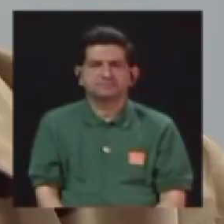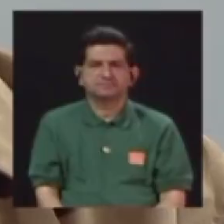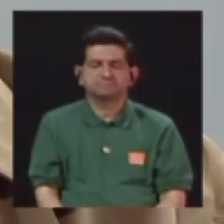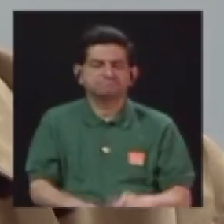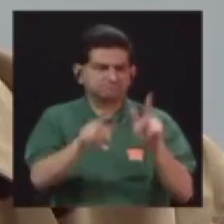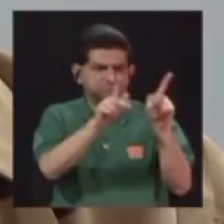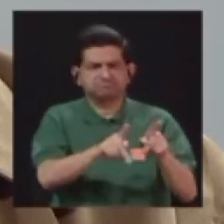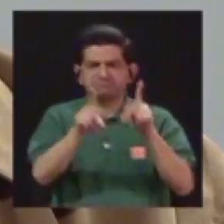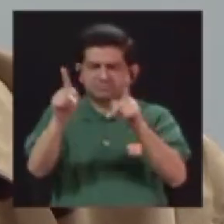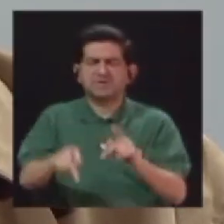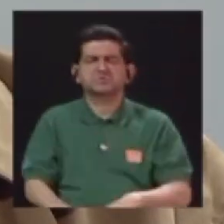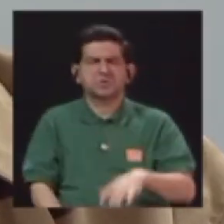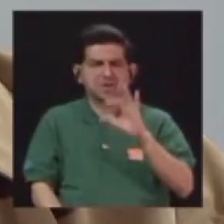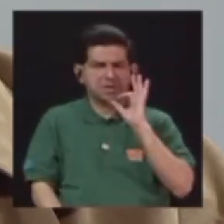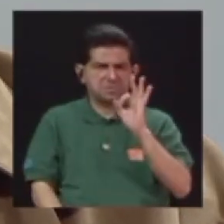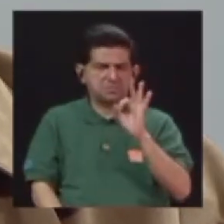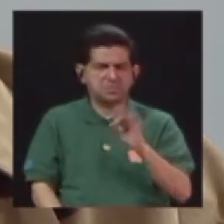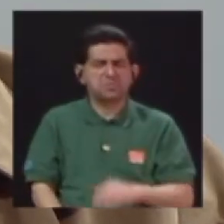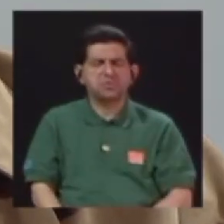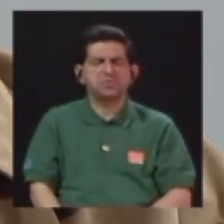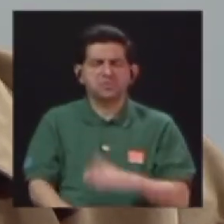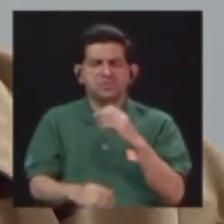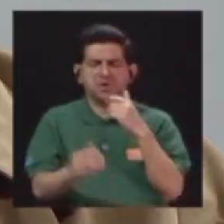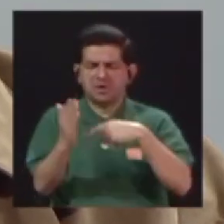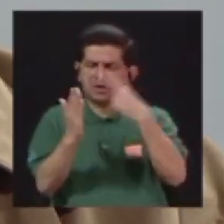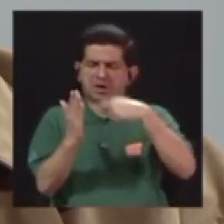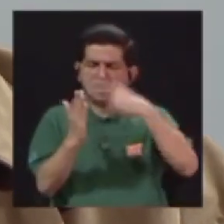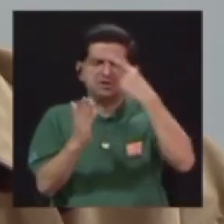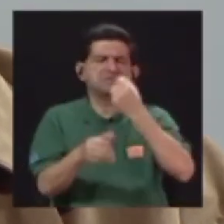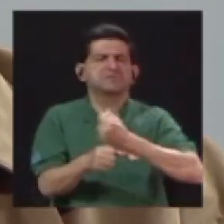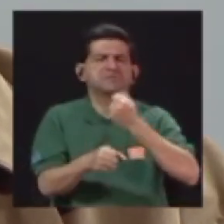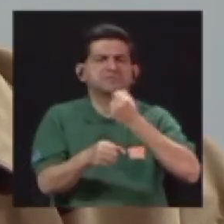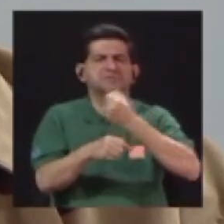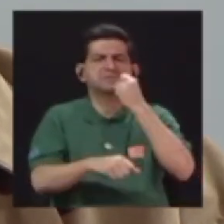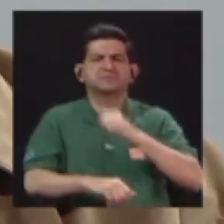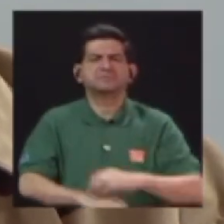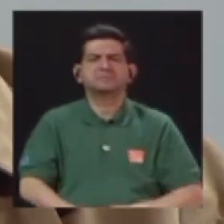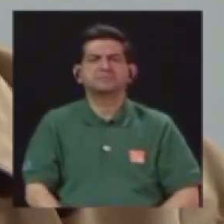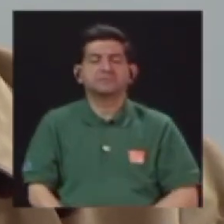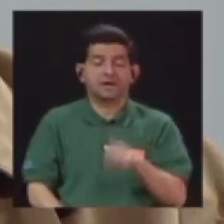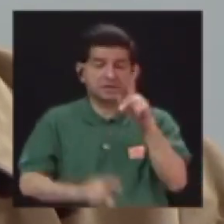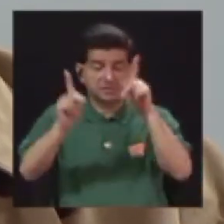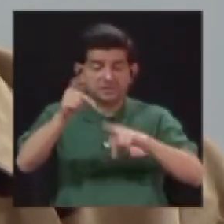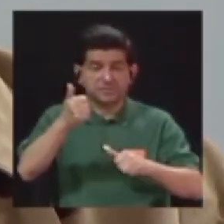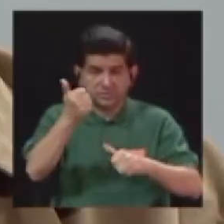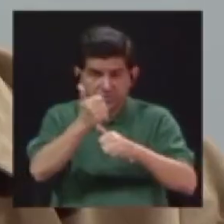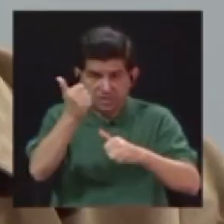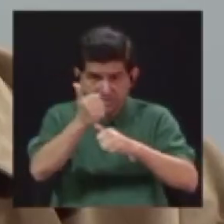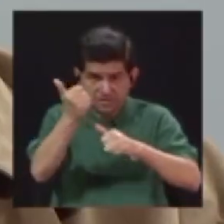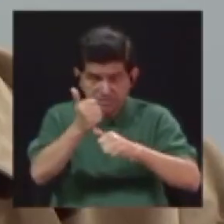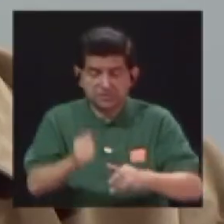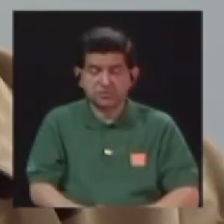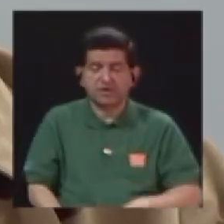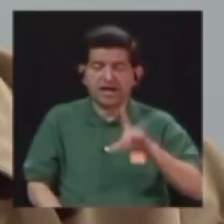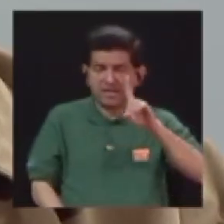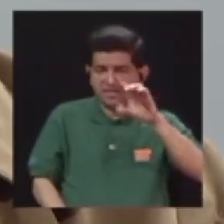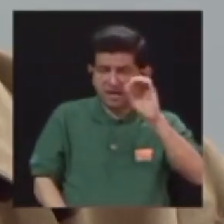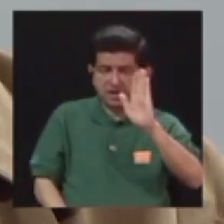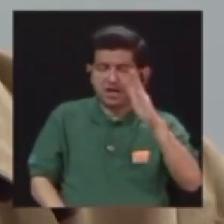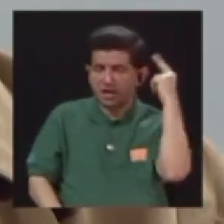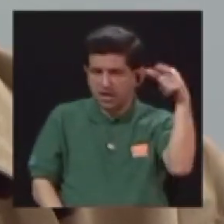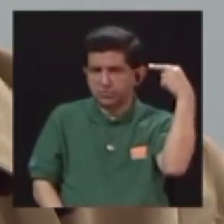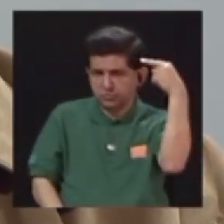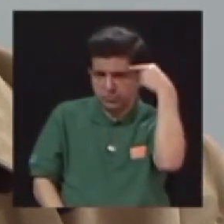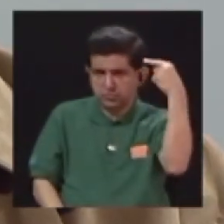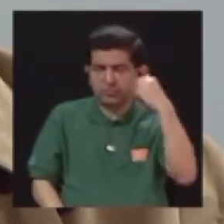de personas muy calificadas, ¿verdad? Definitivamente, ¿verdad? Que asesoraban a don Daniel en su gobierno, ¿verdad?